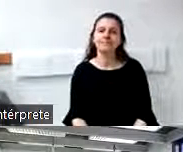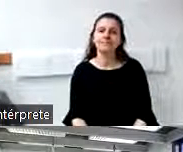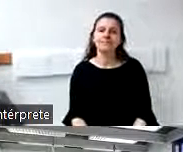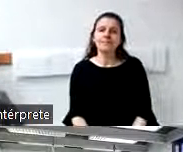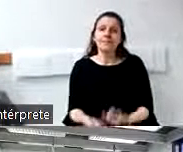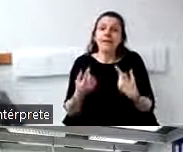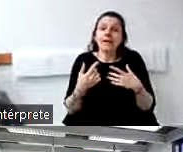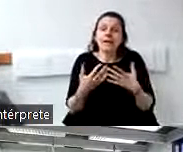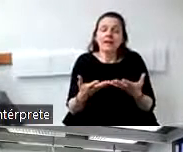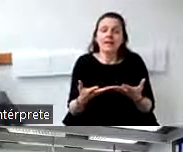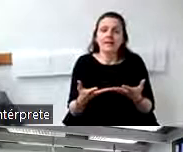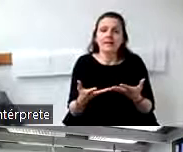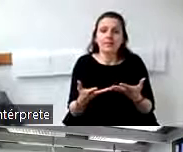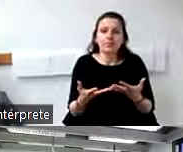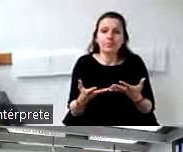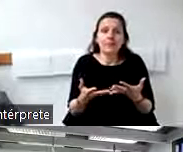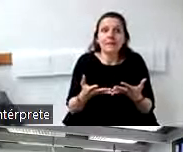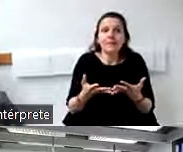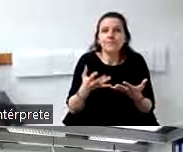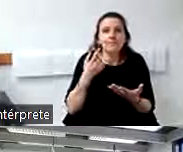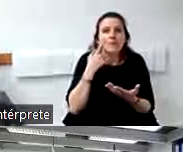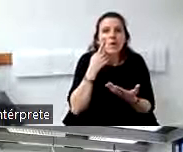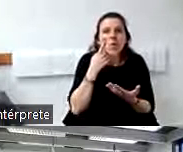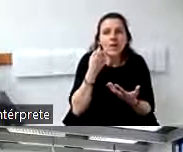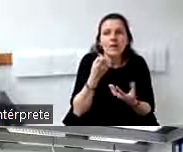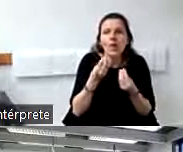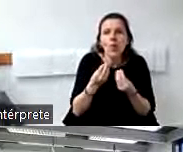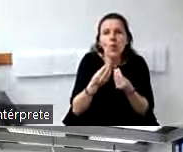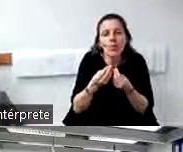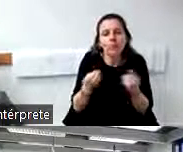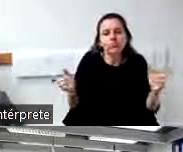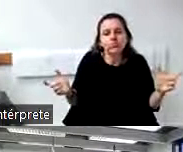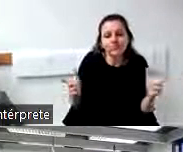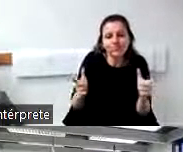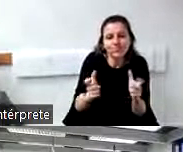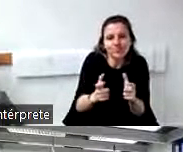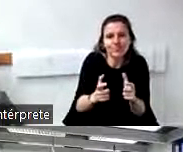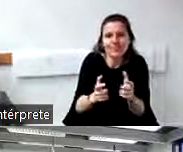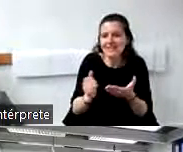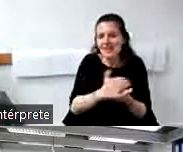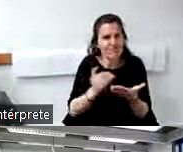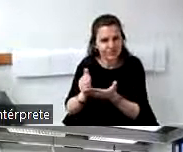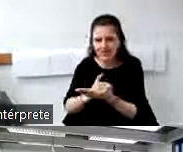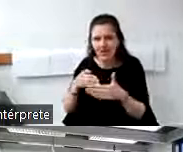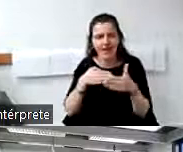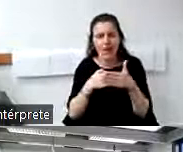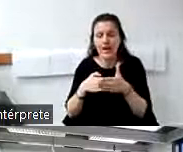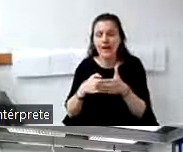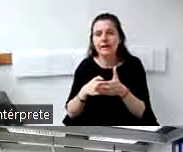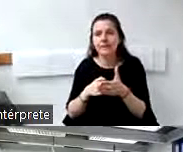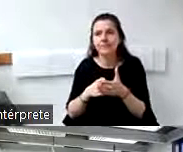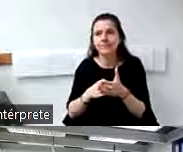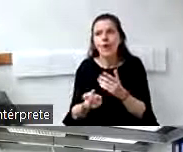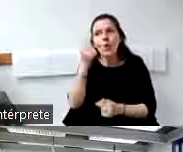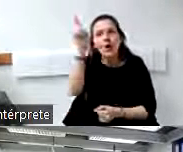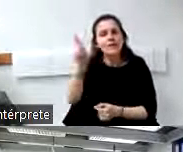viendo cómo se van minimizando estas dificultades. Por ahí alguien decía, cuesta mucha plata.